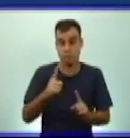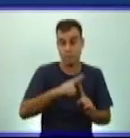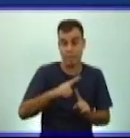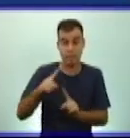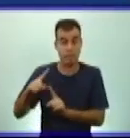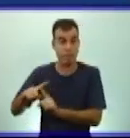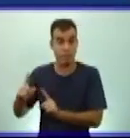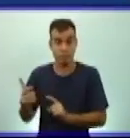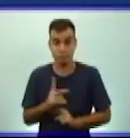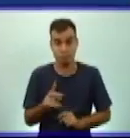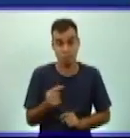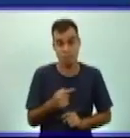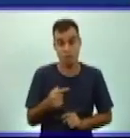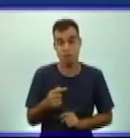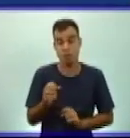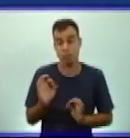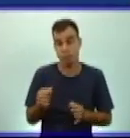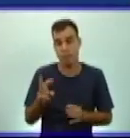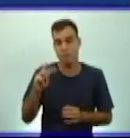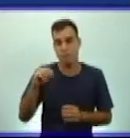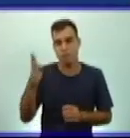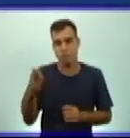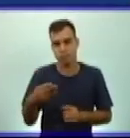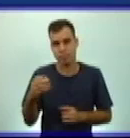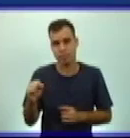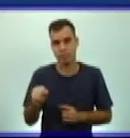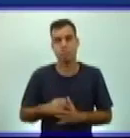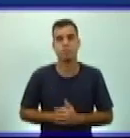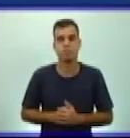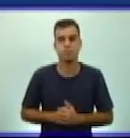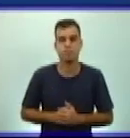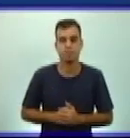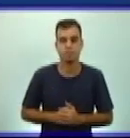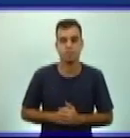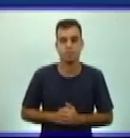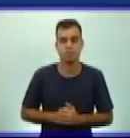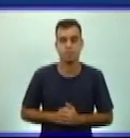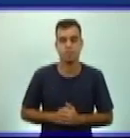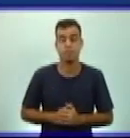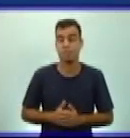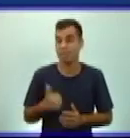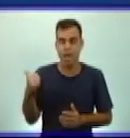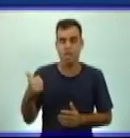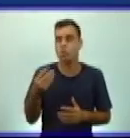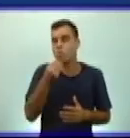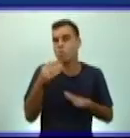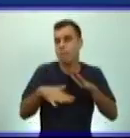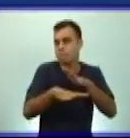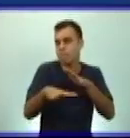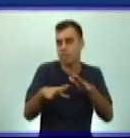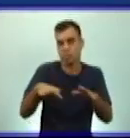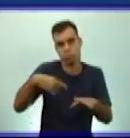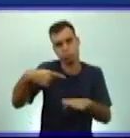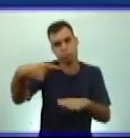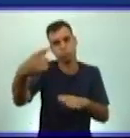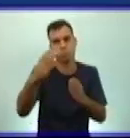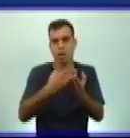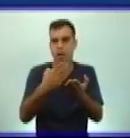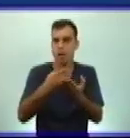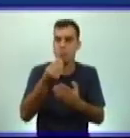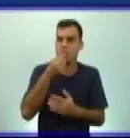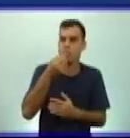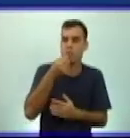se expresa en metros por segundo. Aquí estamos hablando de la aceleración angular. Esto nos va a servir como base para que en los próximos encuentros